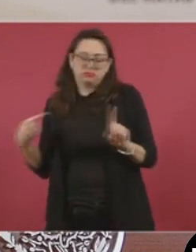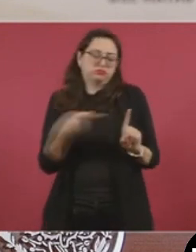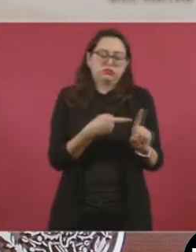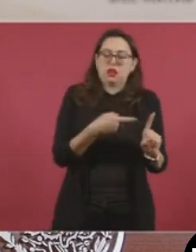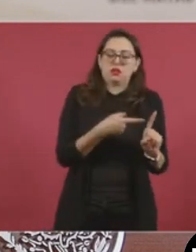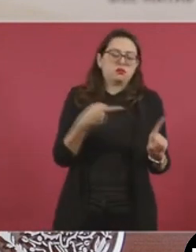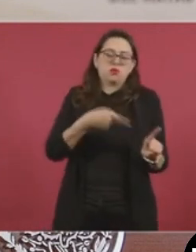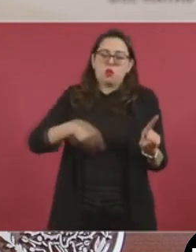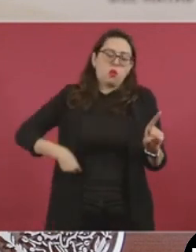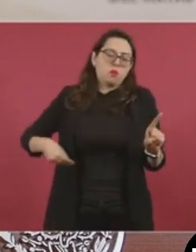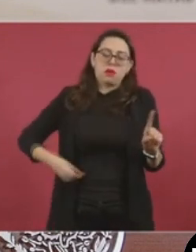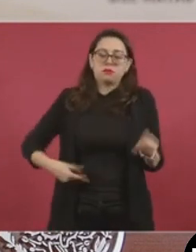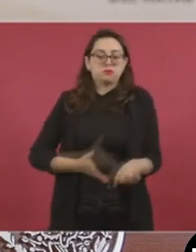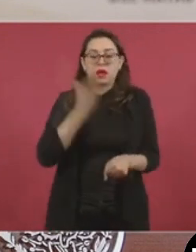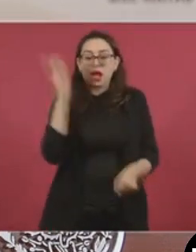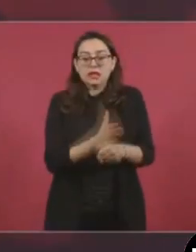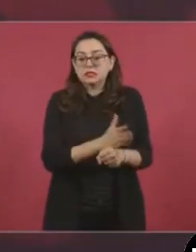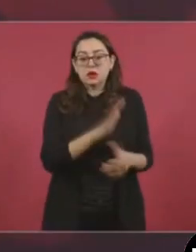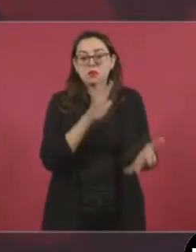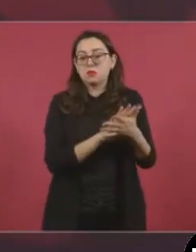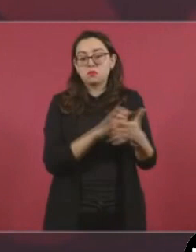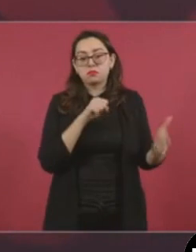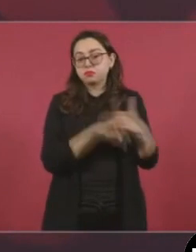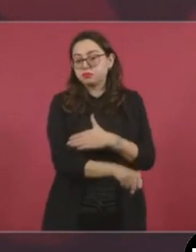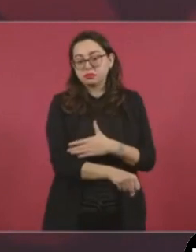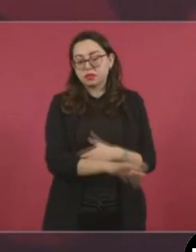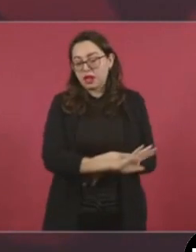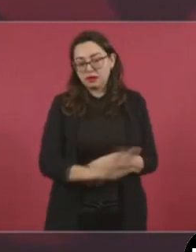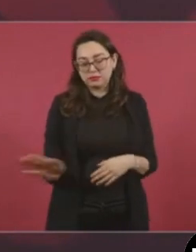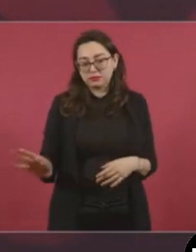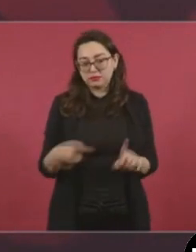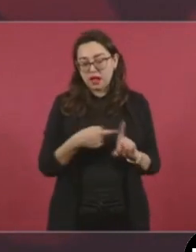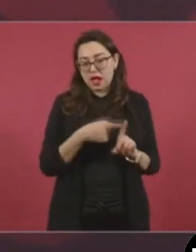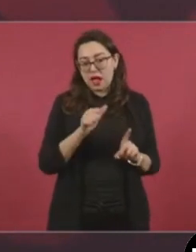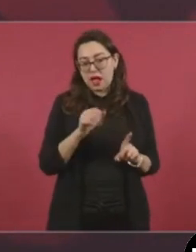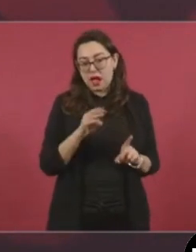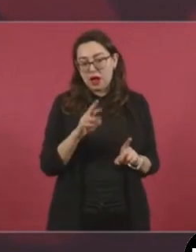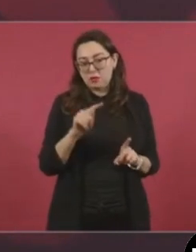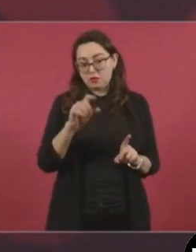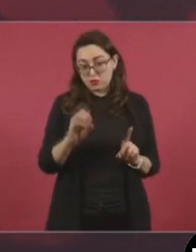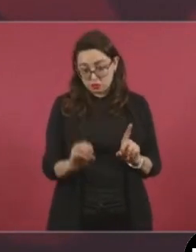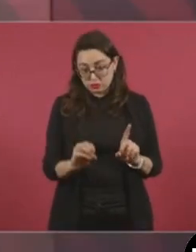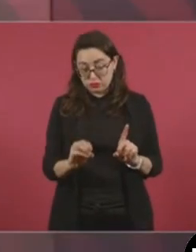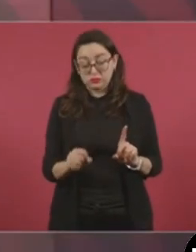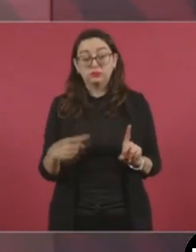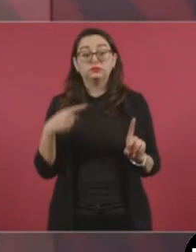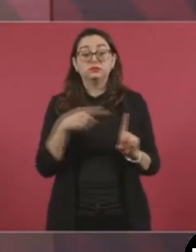y se condena al señor Aburto. Sus abogados y él